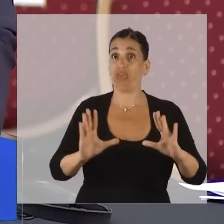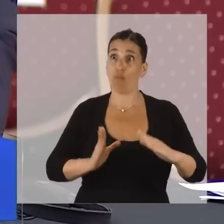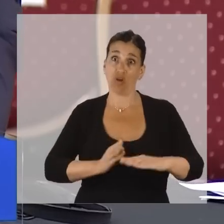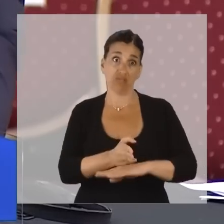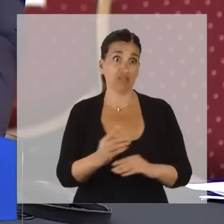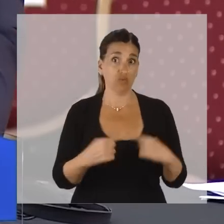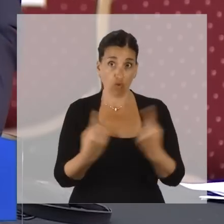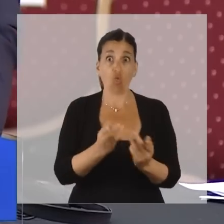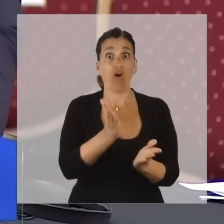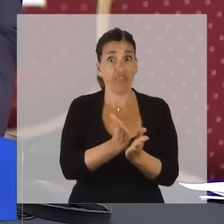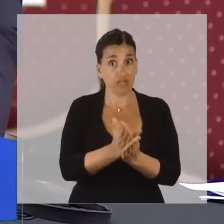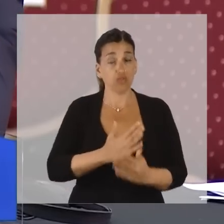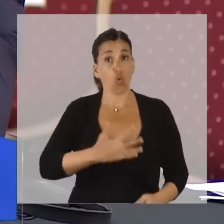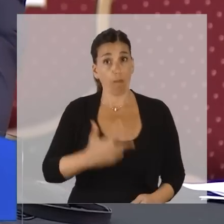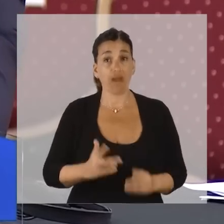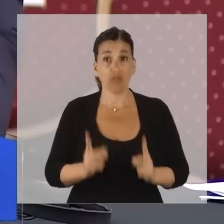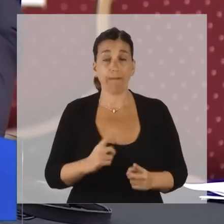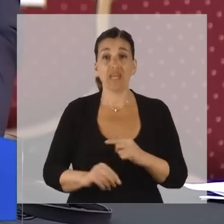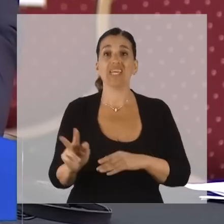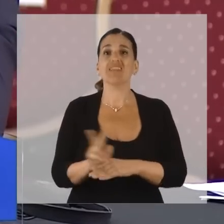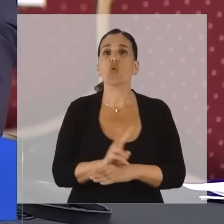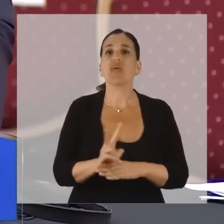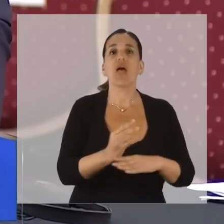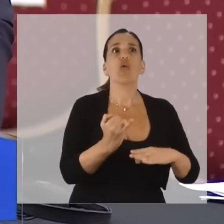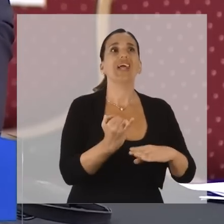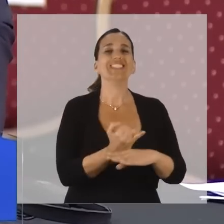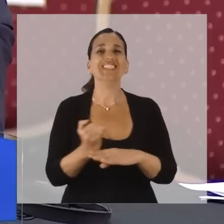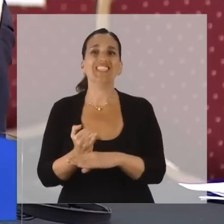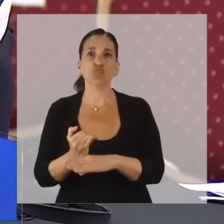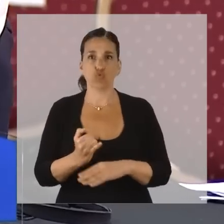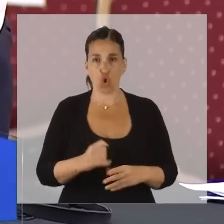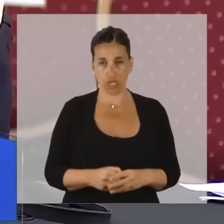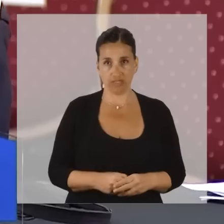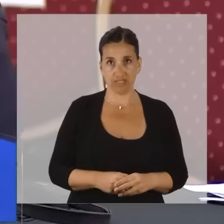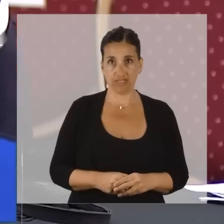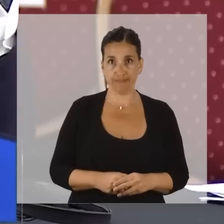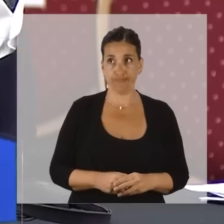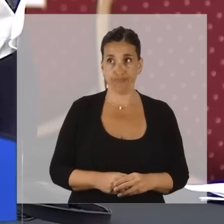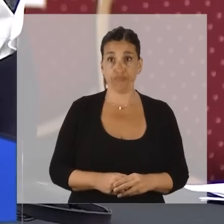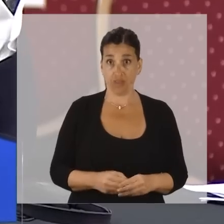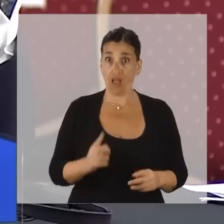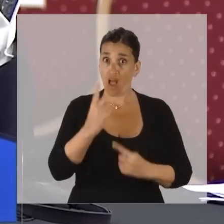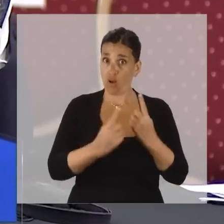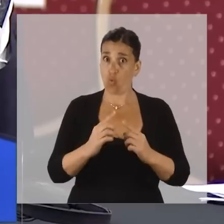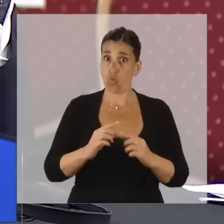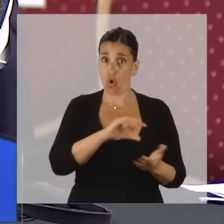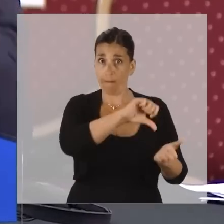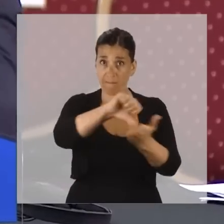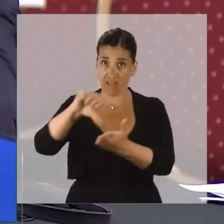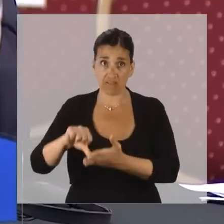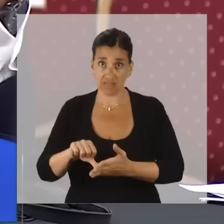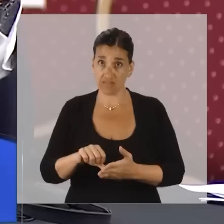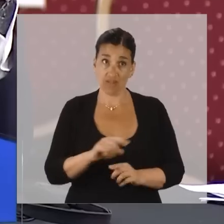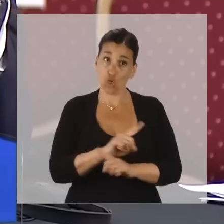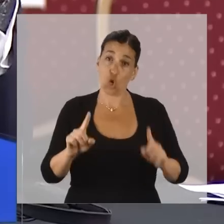democracia del respeto a los derechos humanos y del cuidado de las instituciones bueno claramente hay